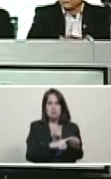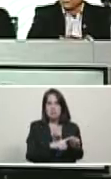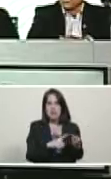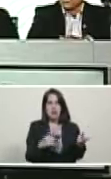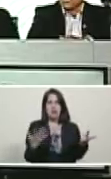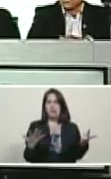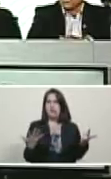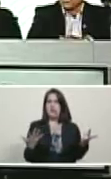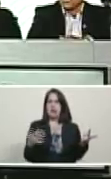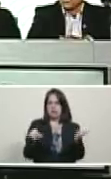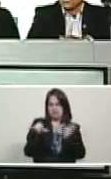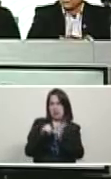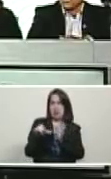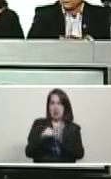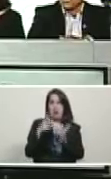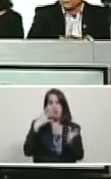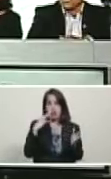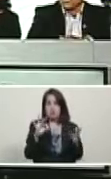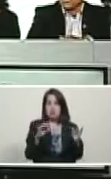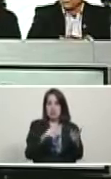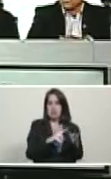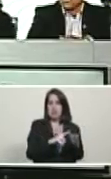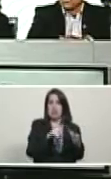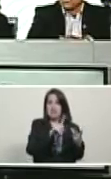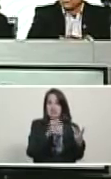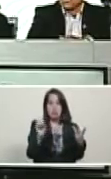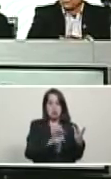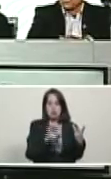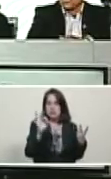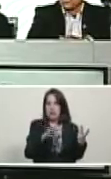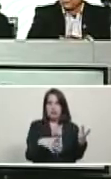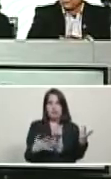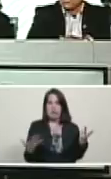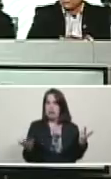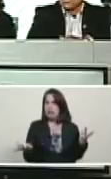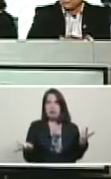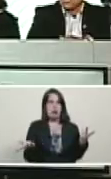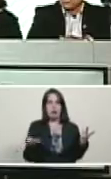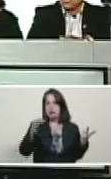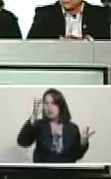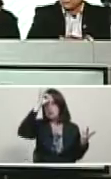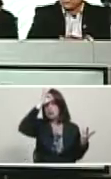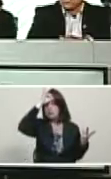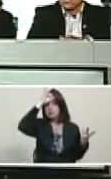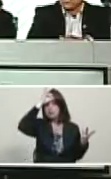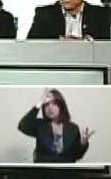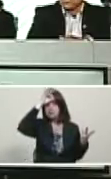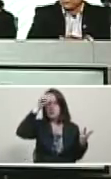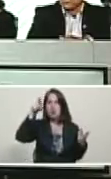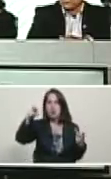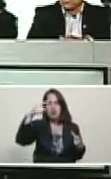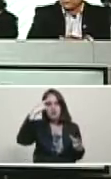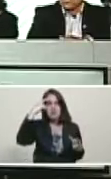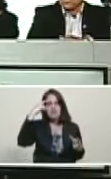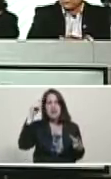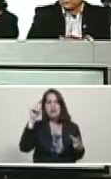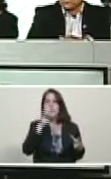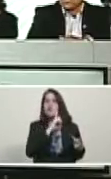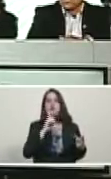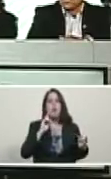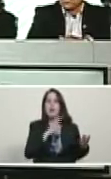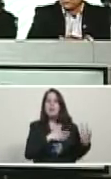francia y el 100 por ciento de los jóvenes no no sabemos sabe usted el nombre del presidente